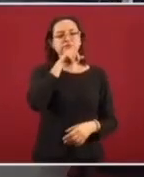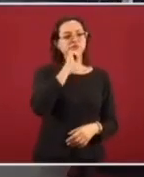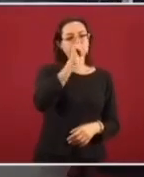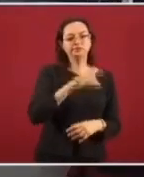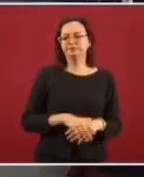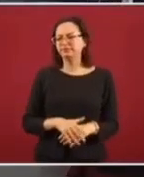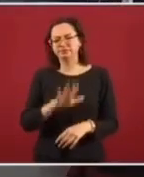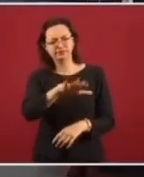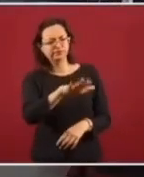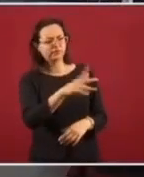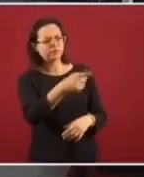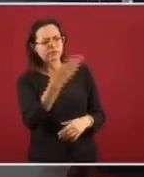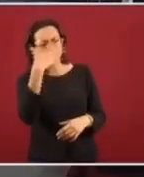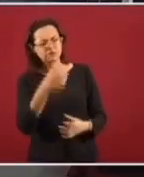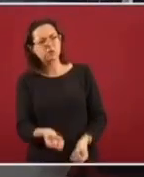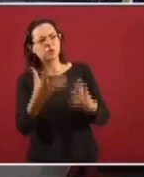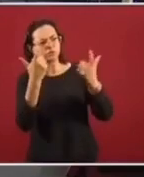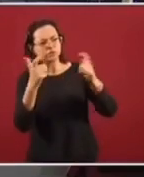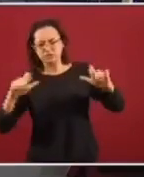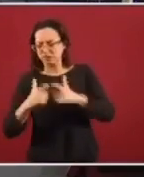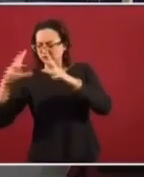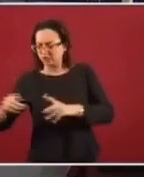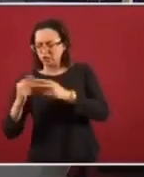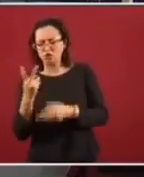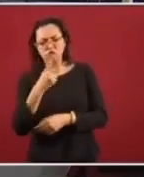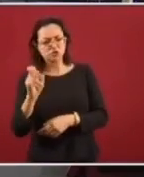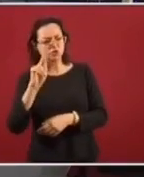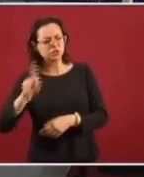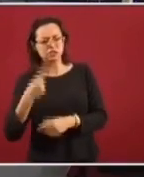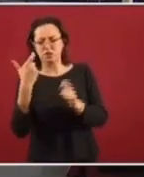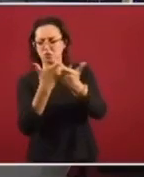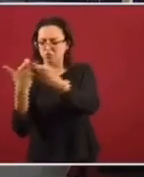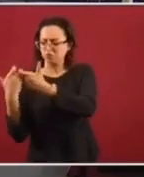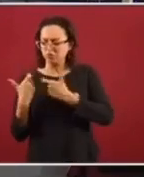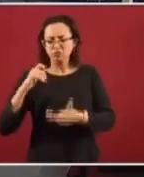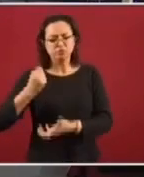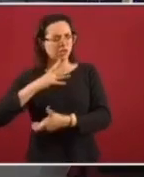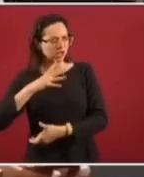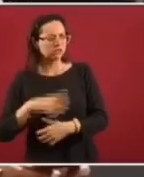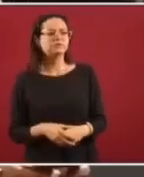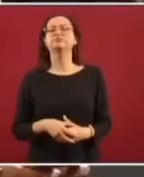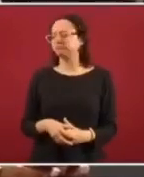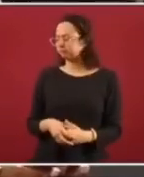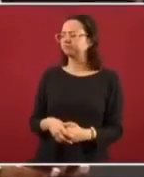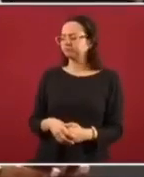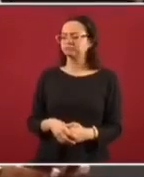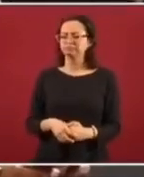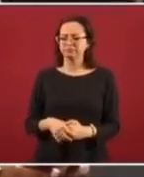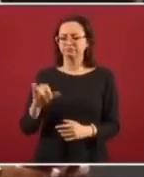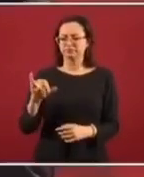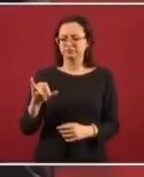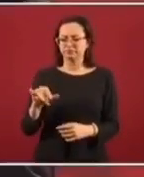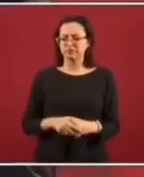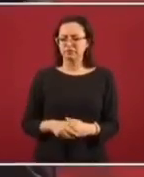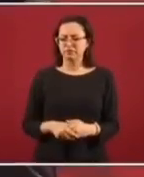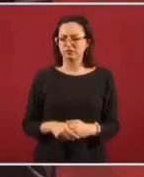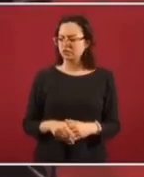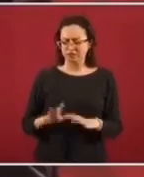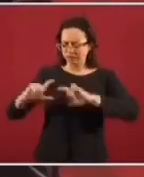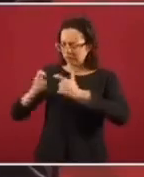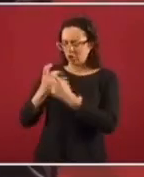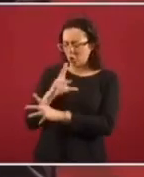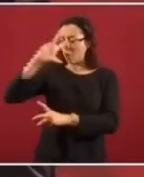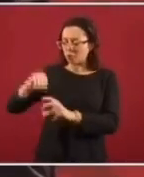cuánto es de estos con todos estos fondos? Entiendo que son 281 fideicomisos e instrumentos que se... Sí, podemos reunir en